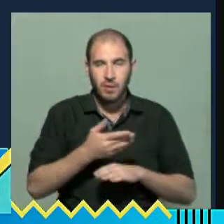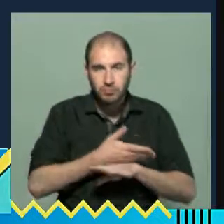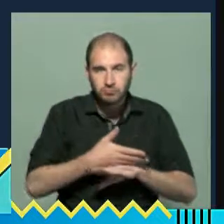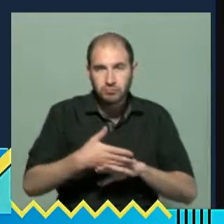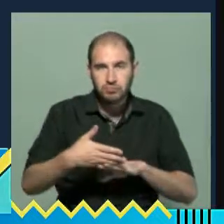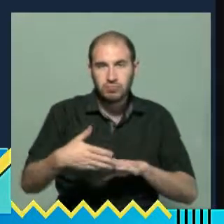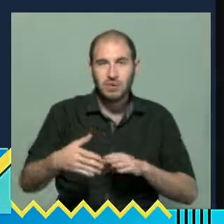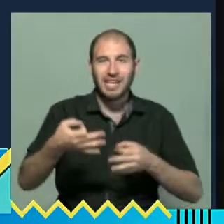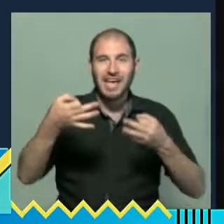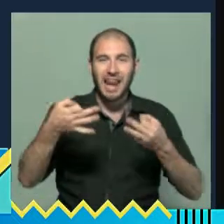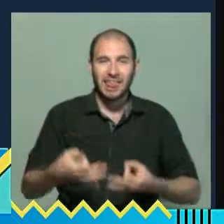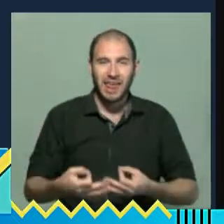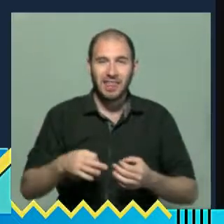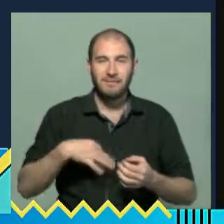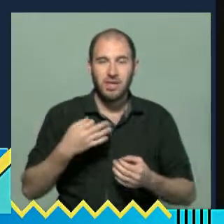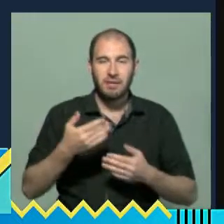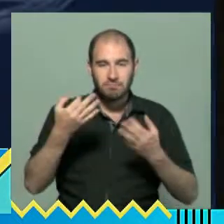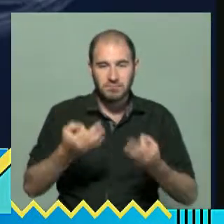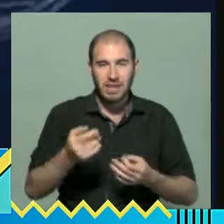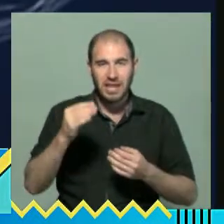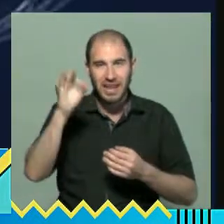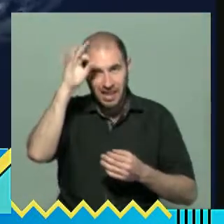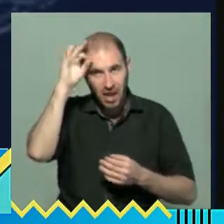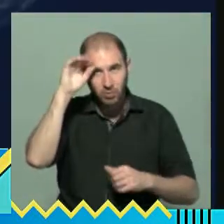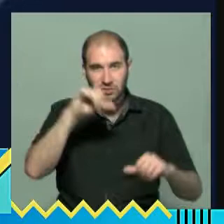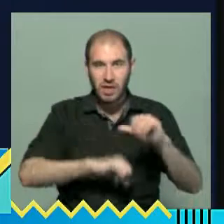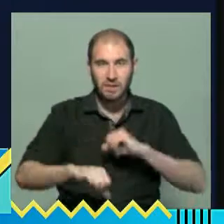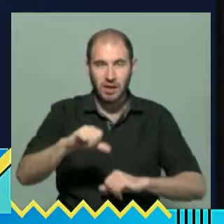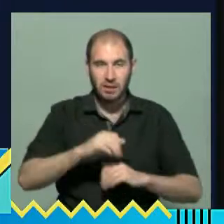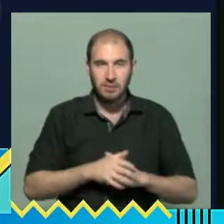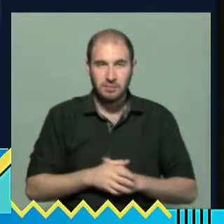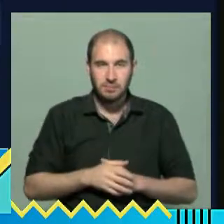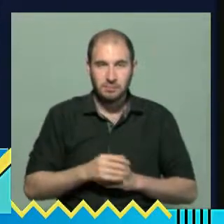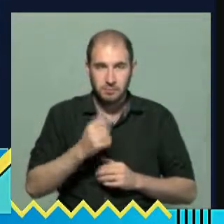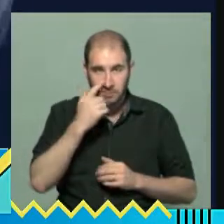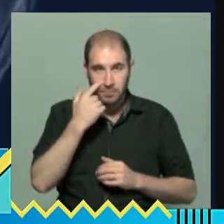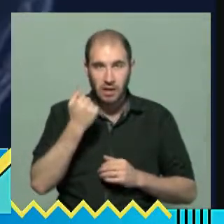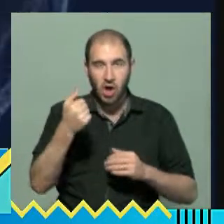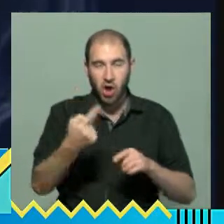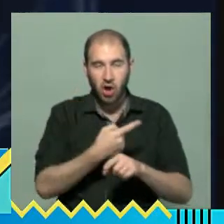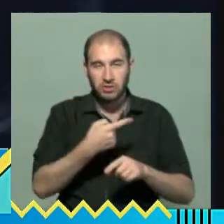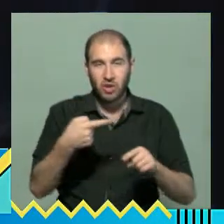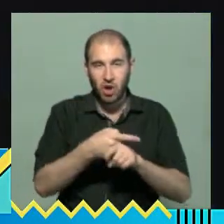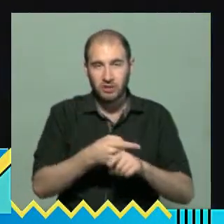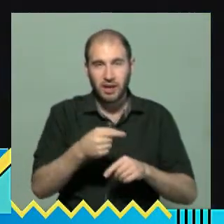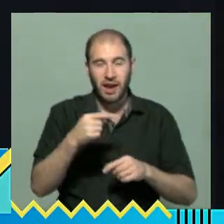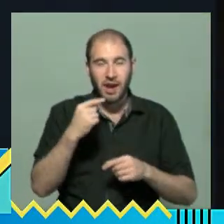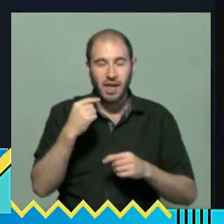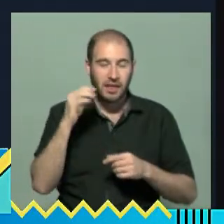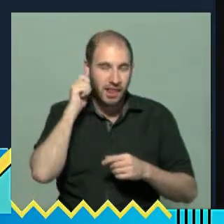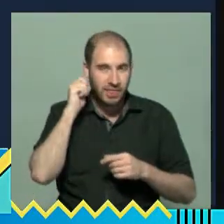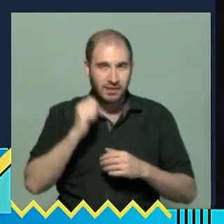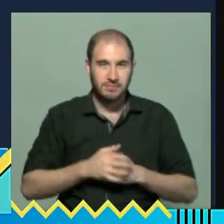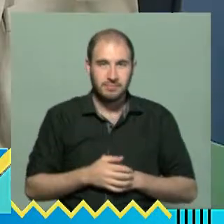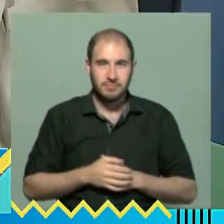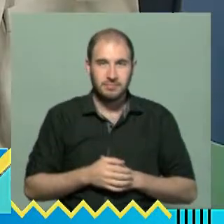prolongar la calidad de vida útil neurocerebral, ¿verdad? Para el anti-age famoso neurocerebral. ¿Sí? ¿Podemos contarle a